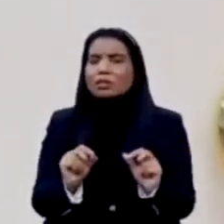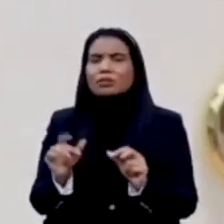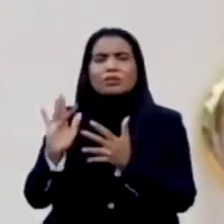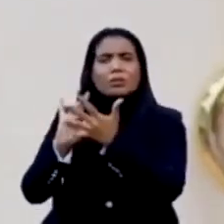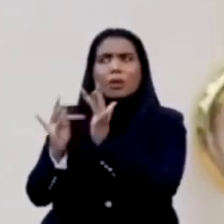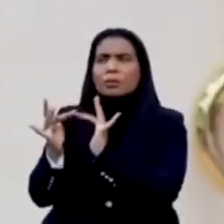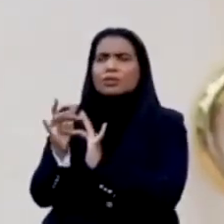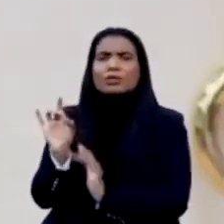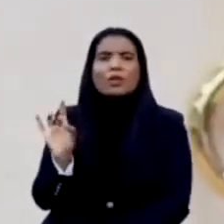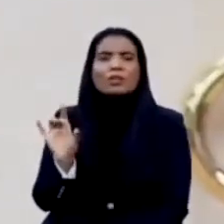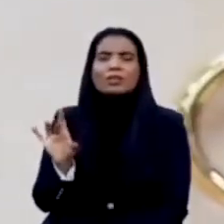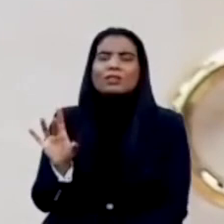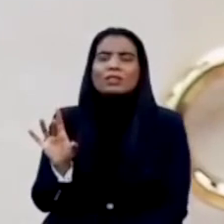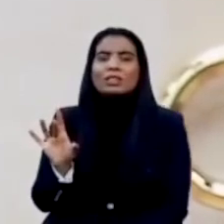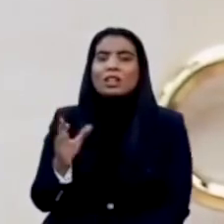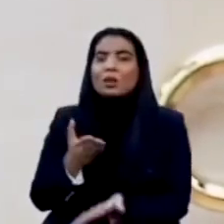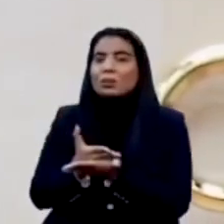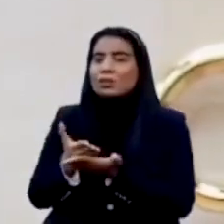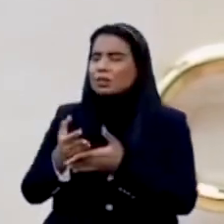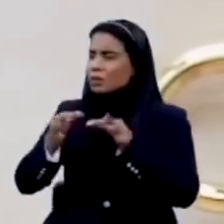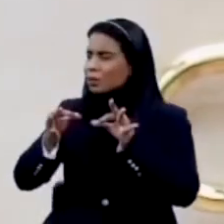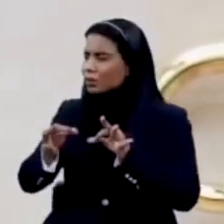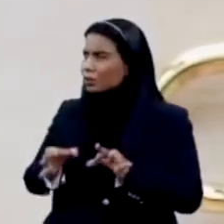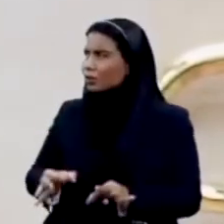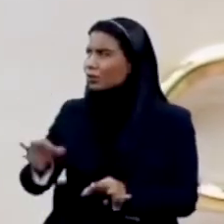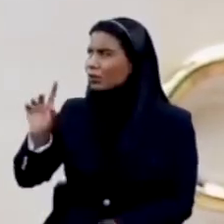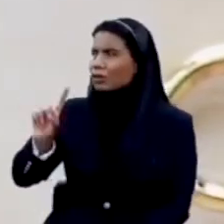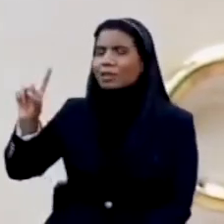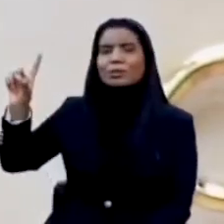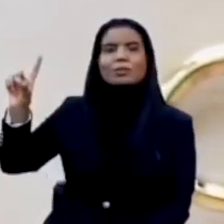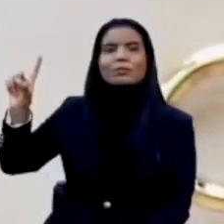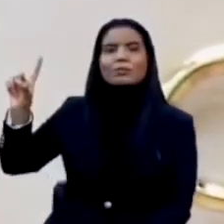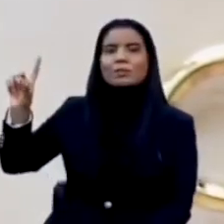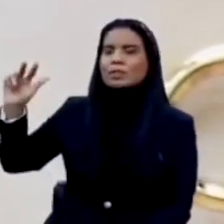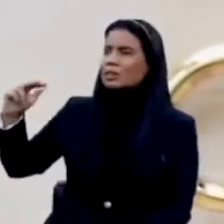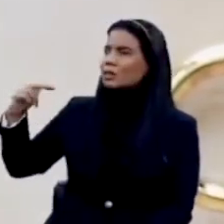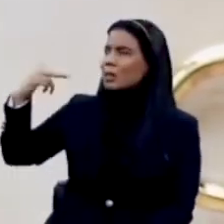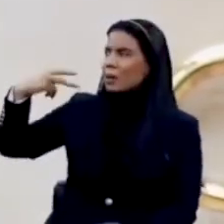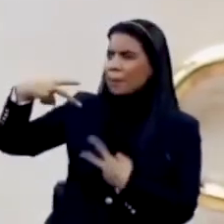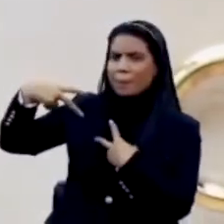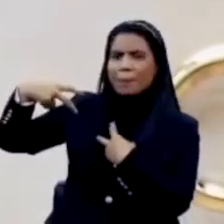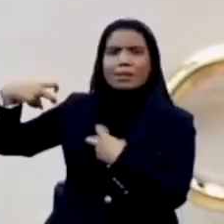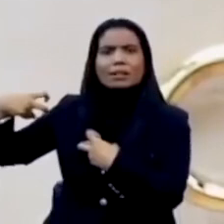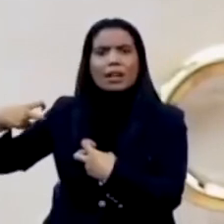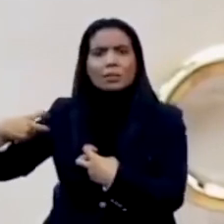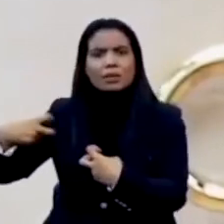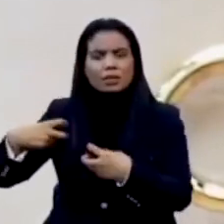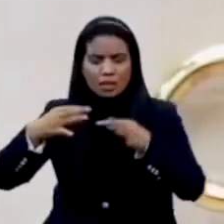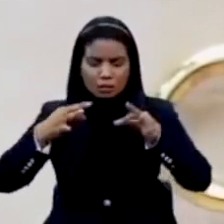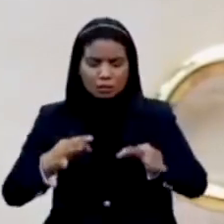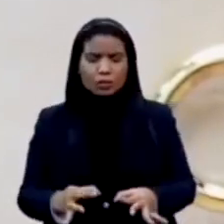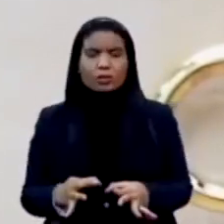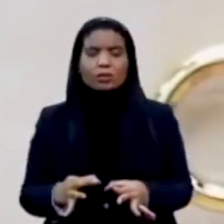justa delante de dios y cuando nosotros nos formamos justos delante de dios a través de la